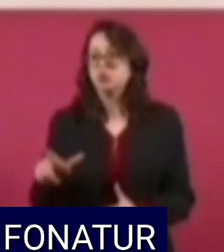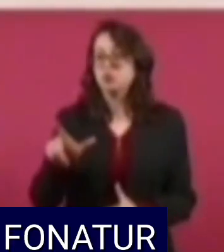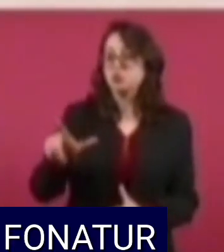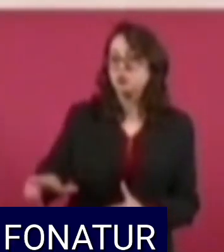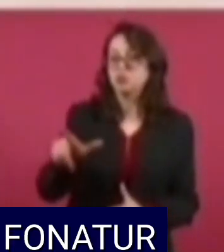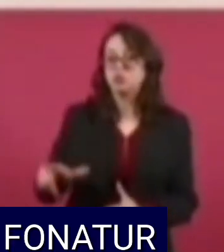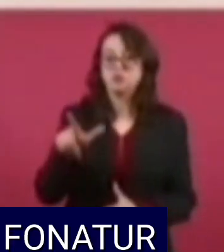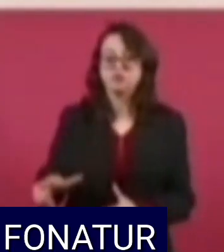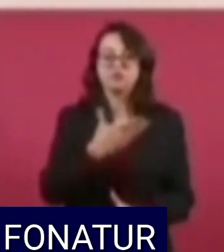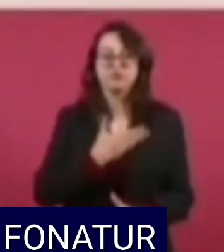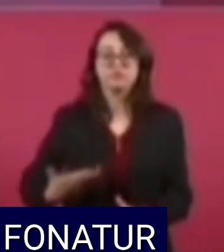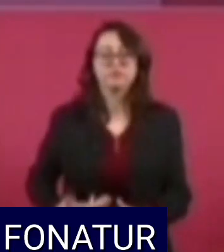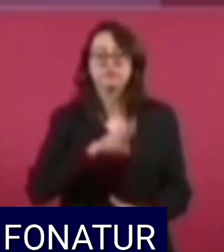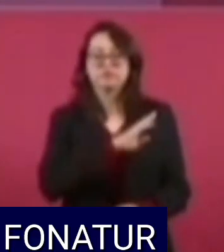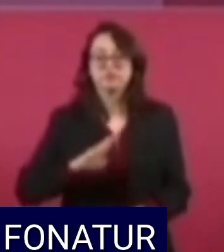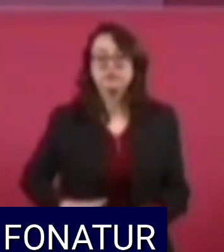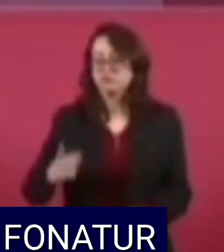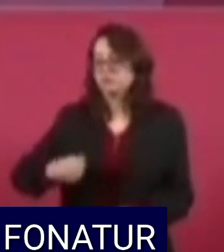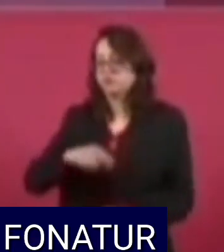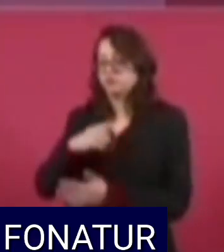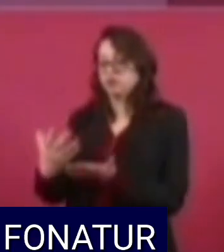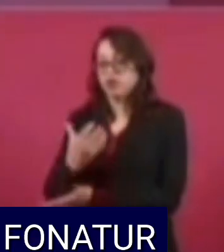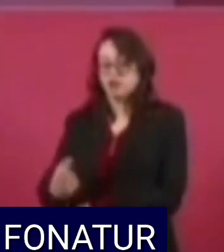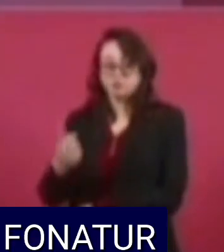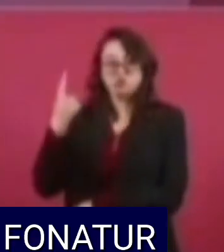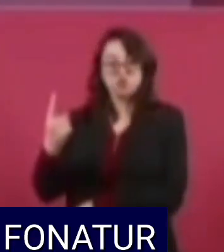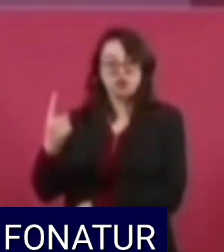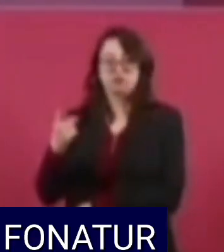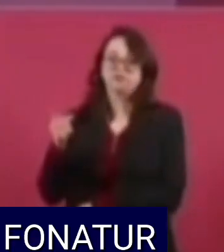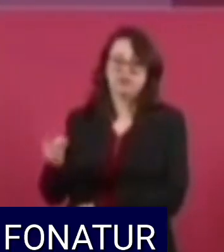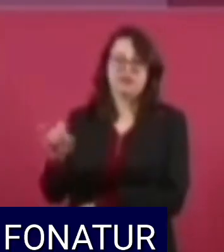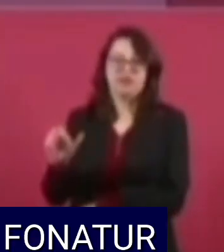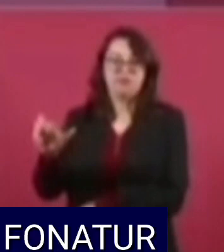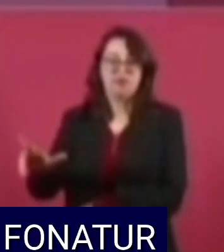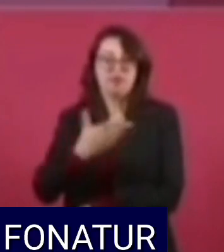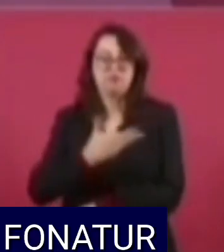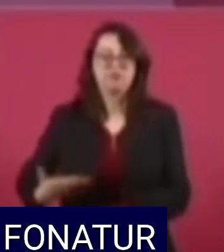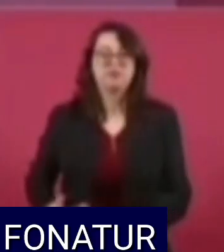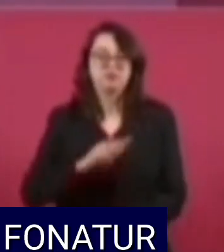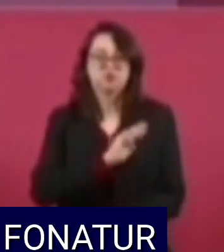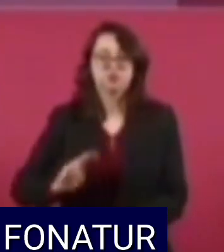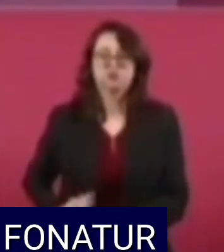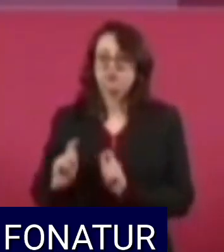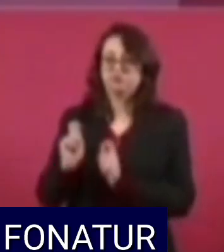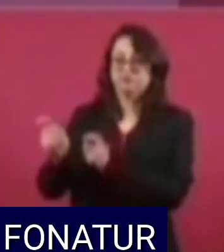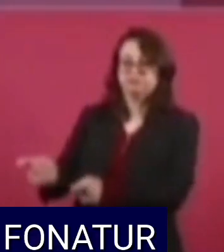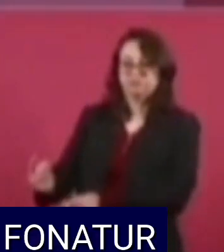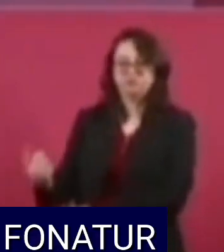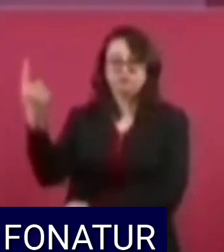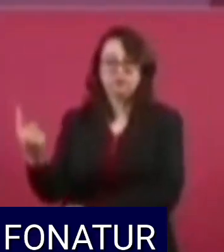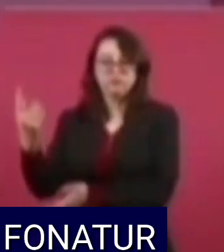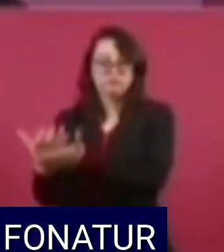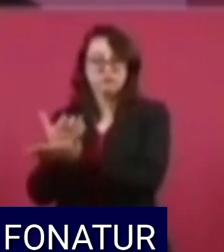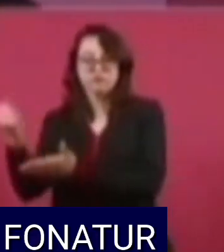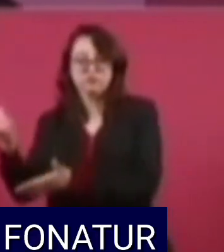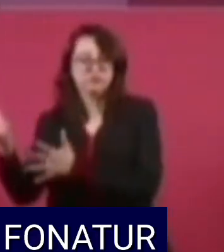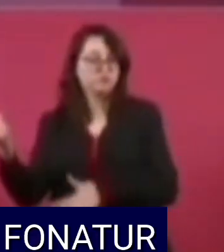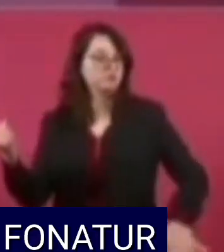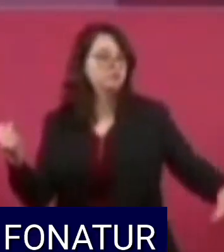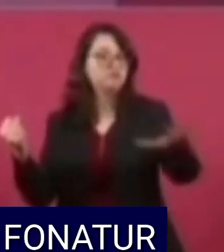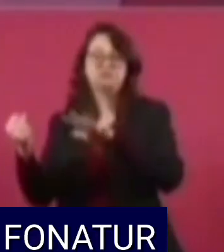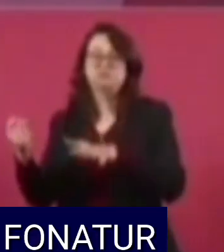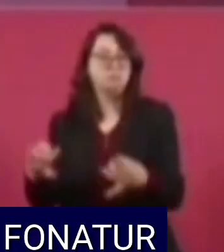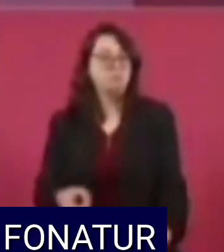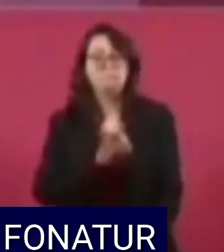ayuntamientos, presidencias municipales, solo ganamos una, la de Javier, como alcalde. Nos cepillaron